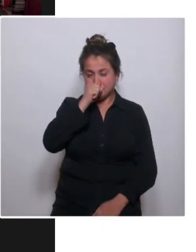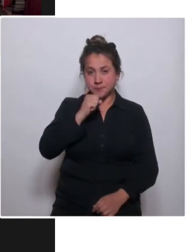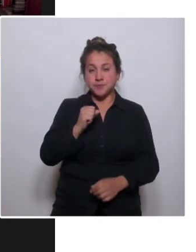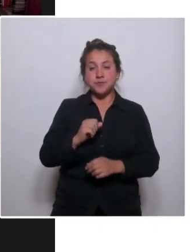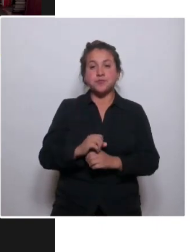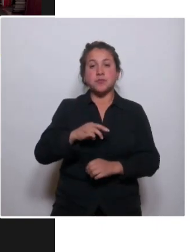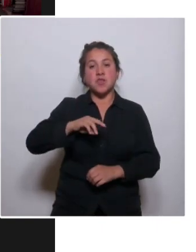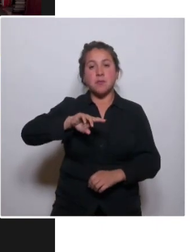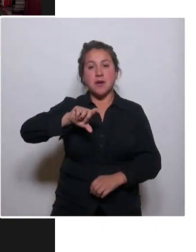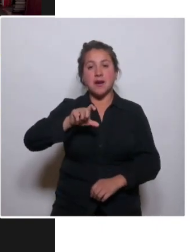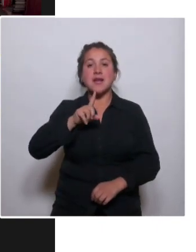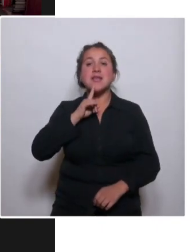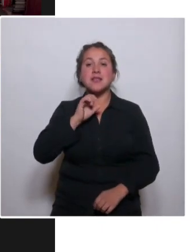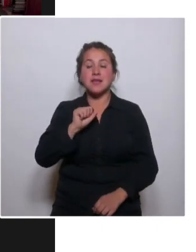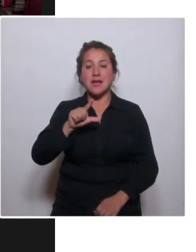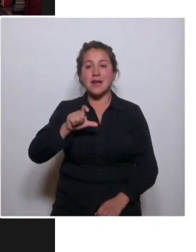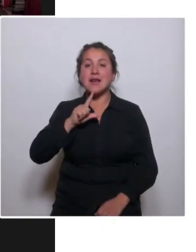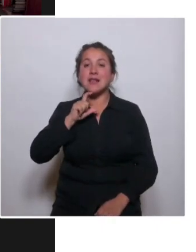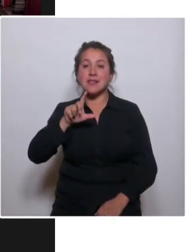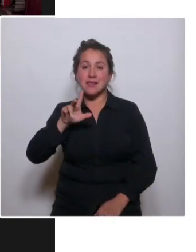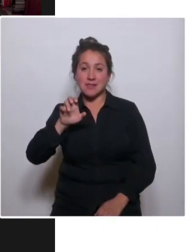Convencional Margarita Letelier, ¿cómo vota?